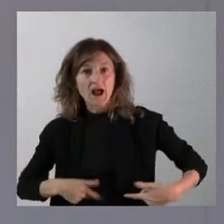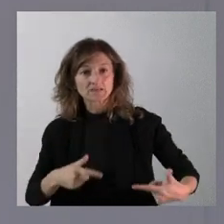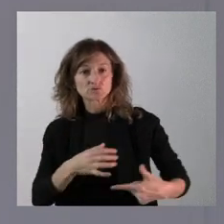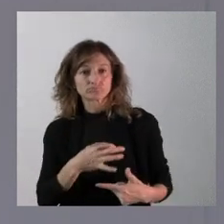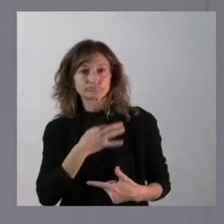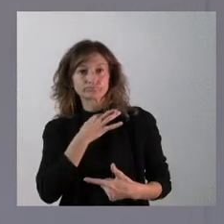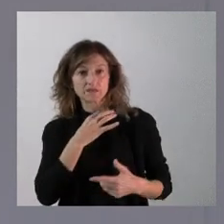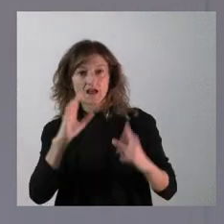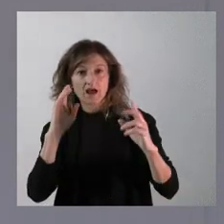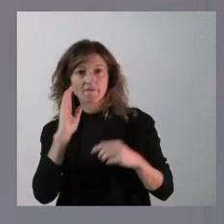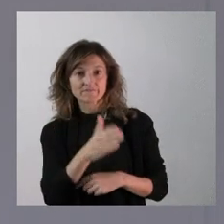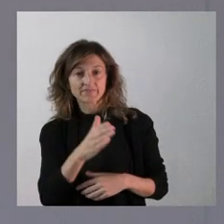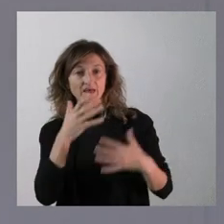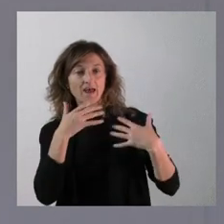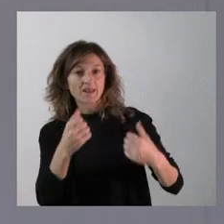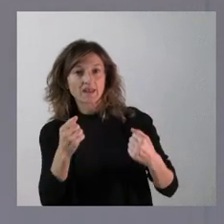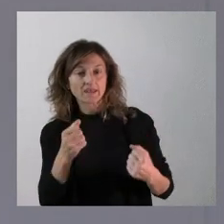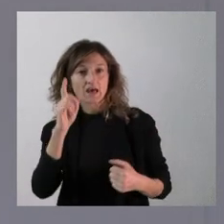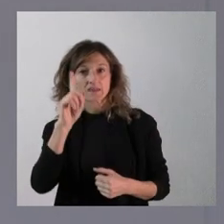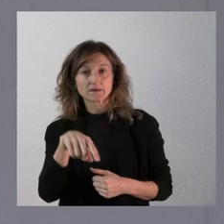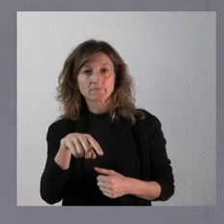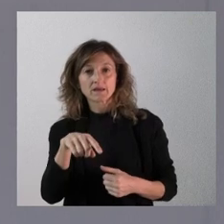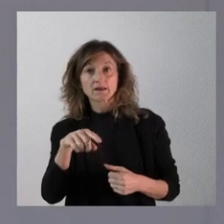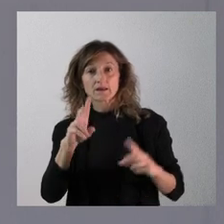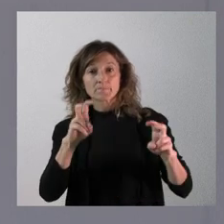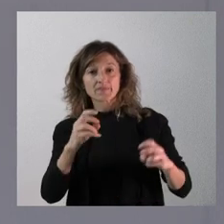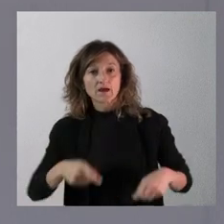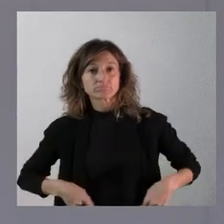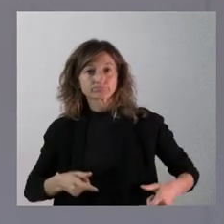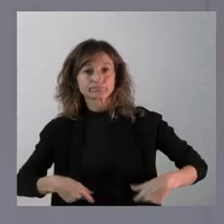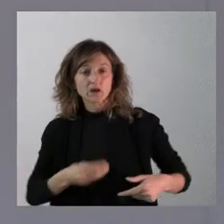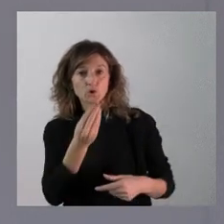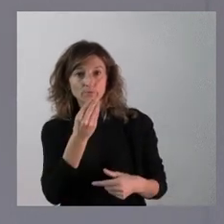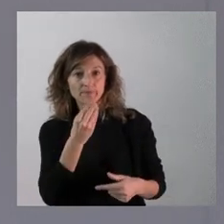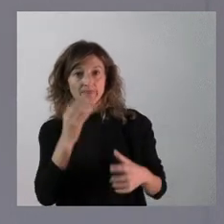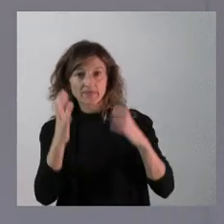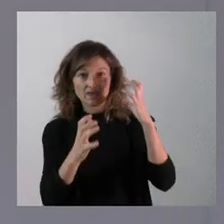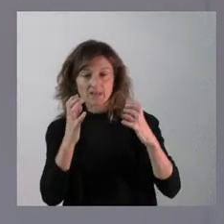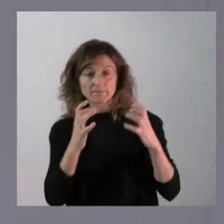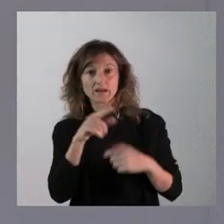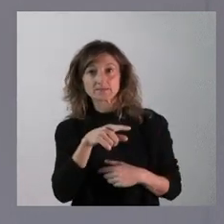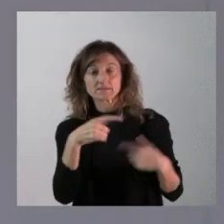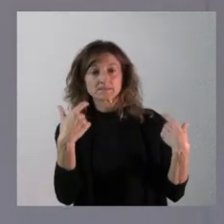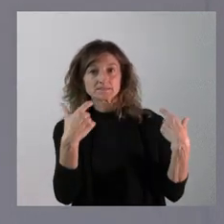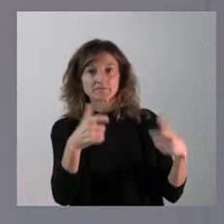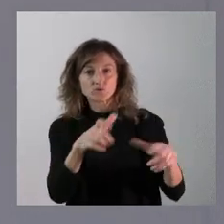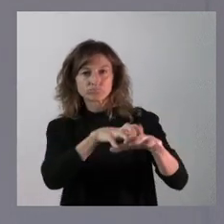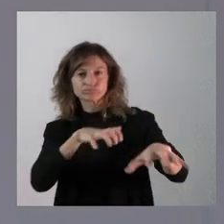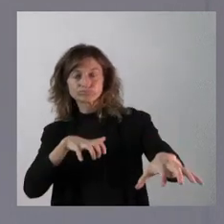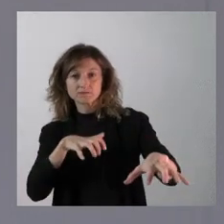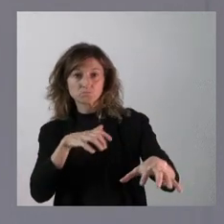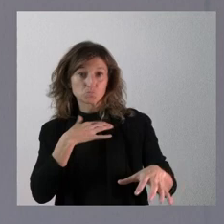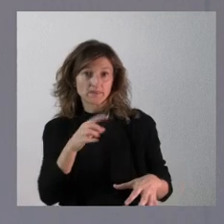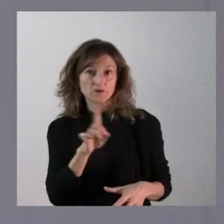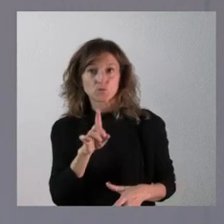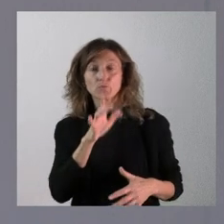y en la energía les afecta de lleno el coste de los piensos Es verdad que no son sectores A lo mejor muy mayoritarios y